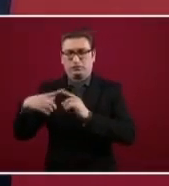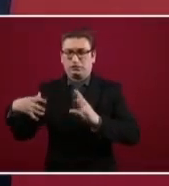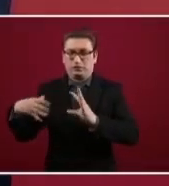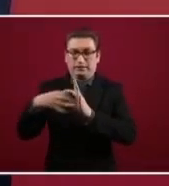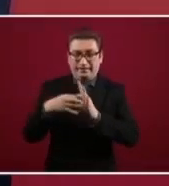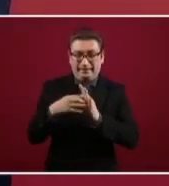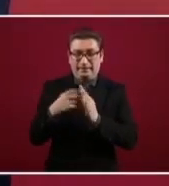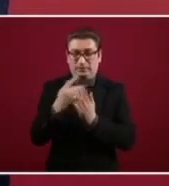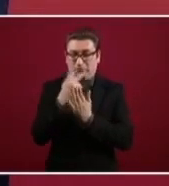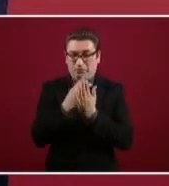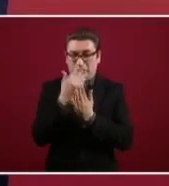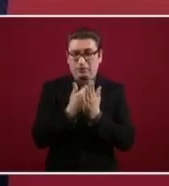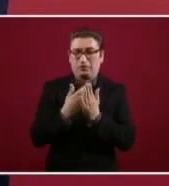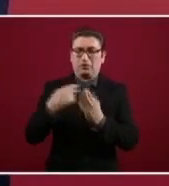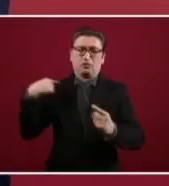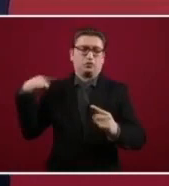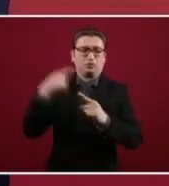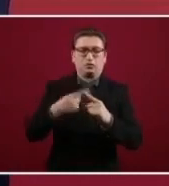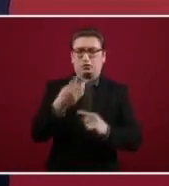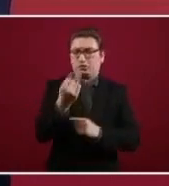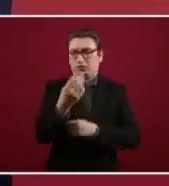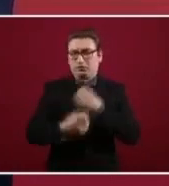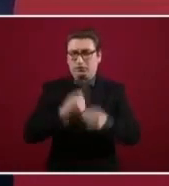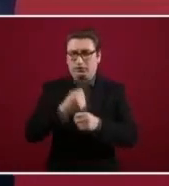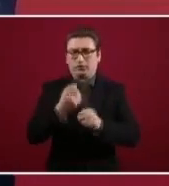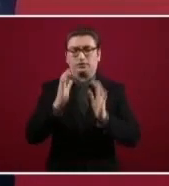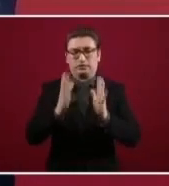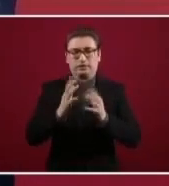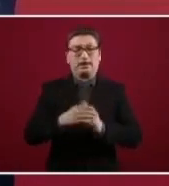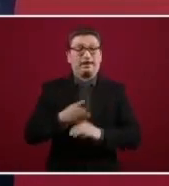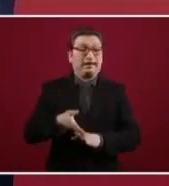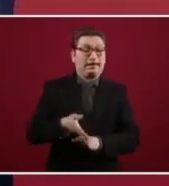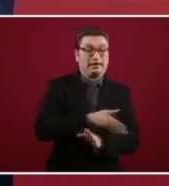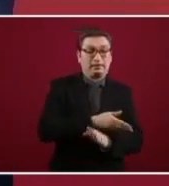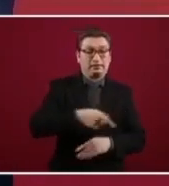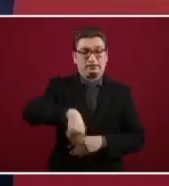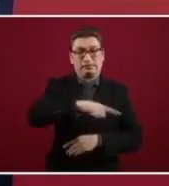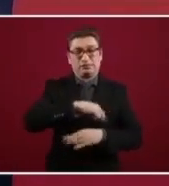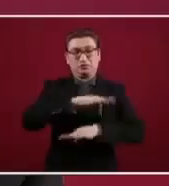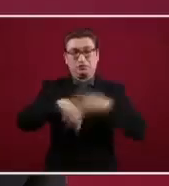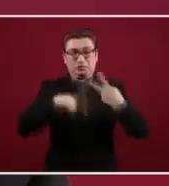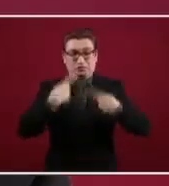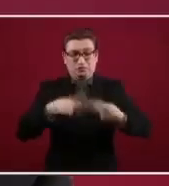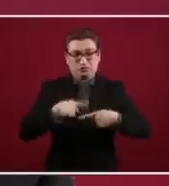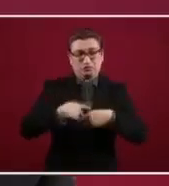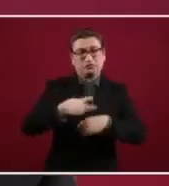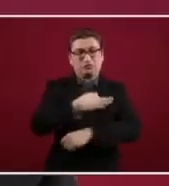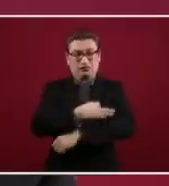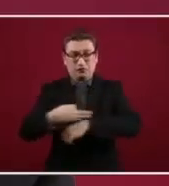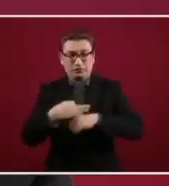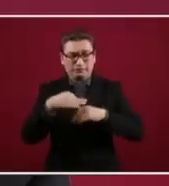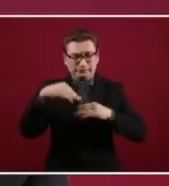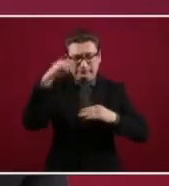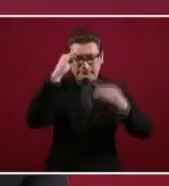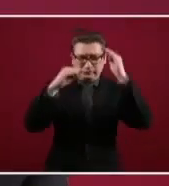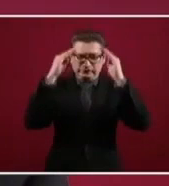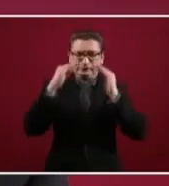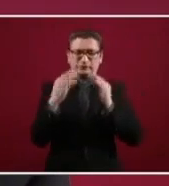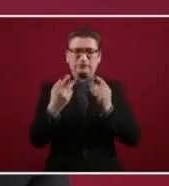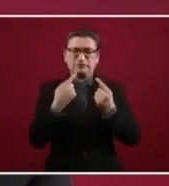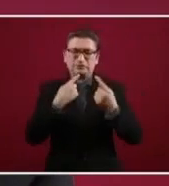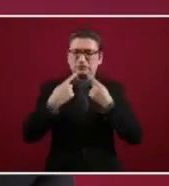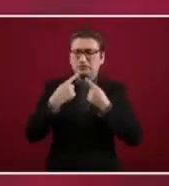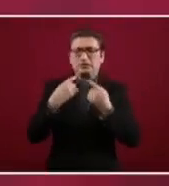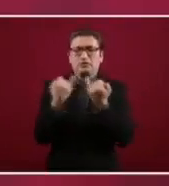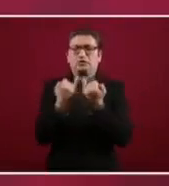años las familias se preparan con anticipación planean sus compras y verifican los